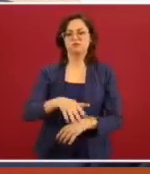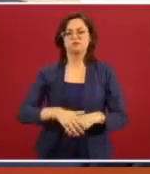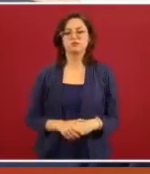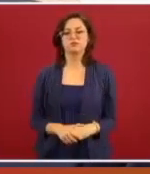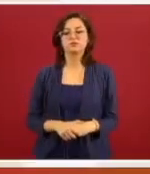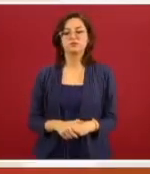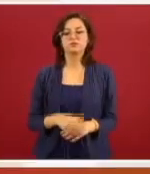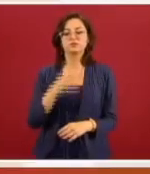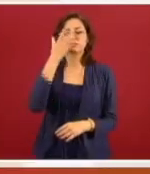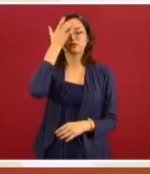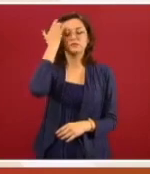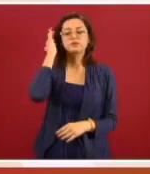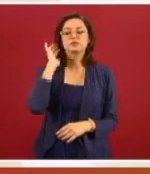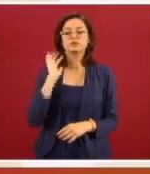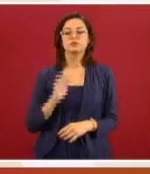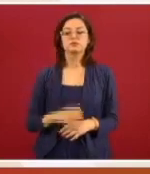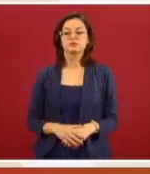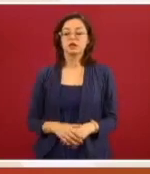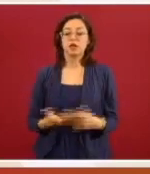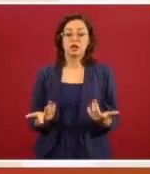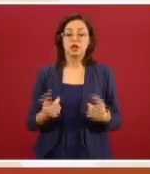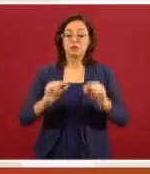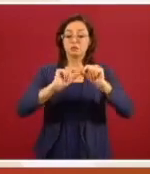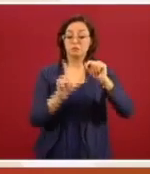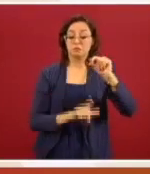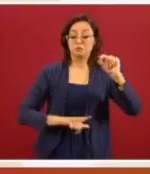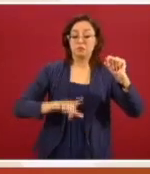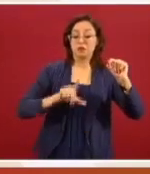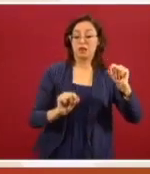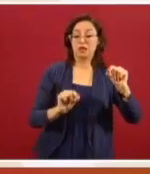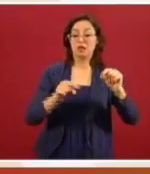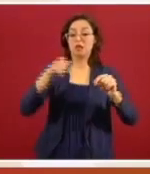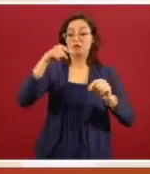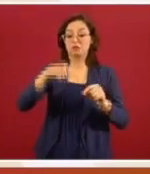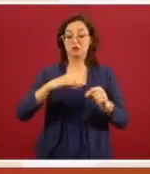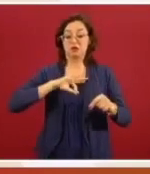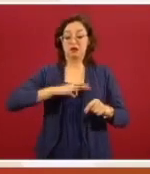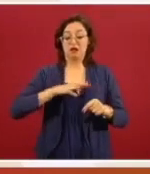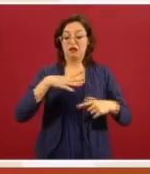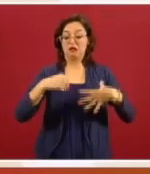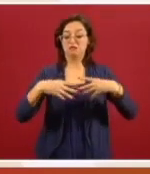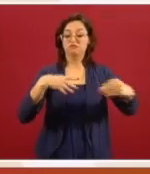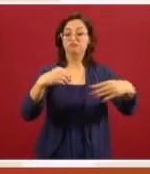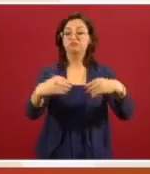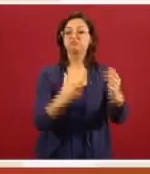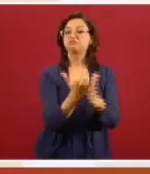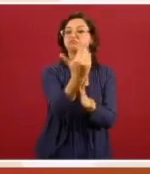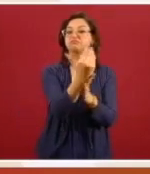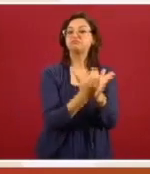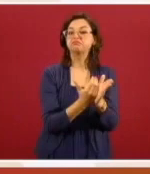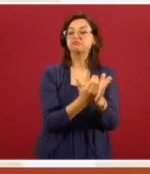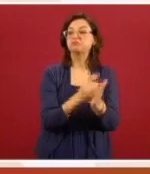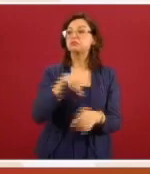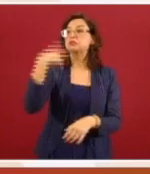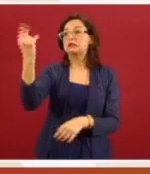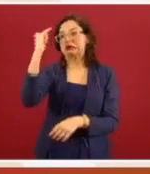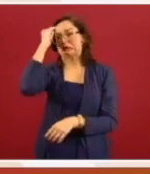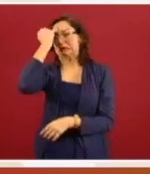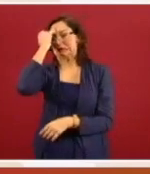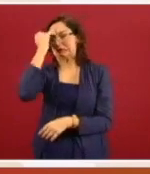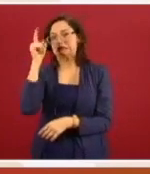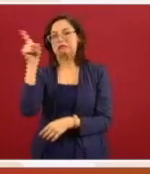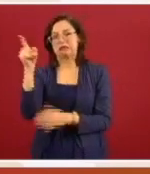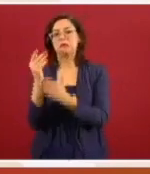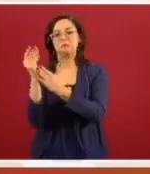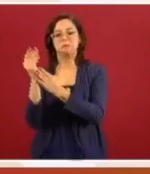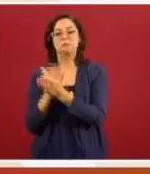México es, después de la India, el país con menos infectados por coronavirus y el